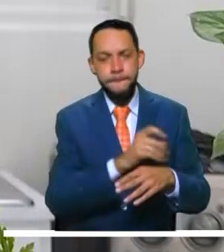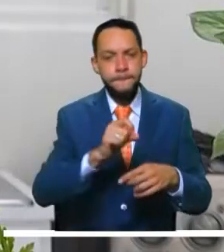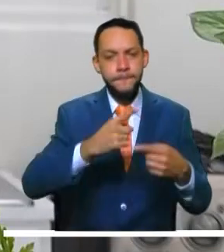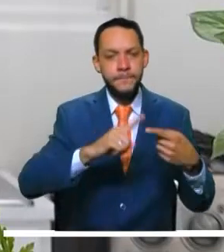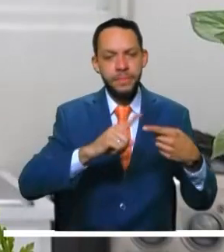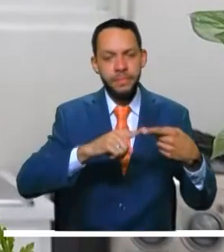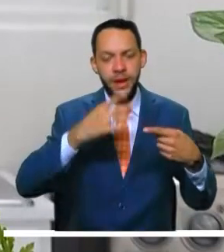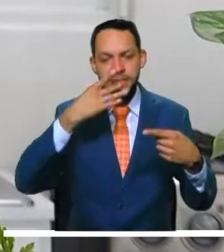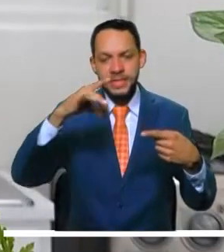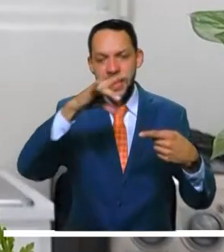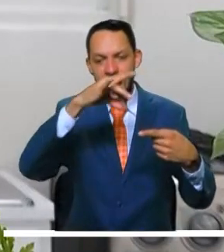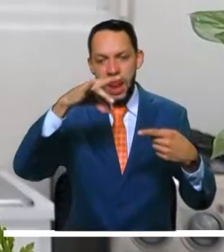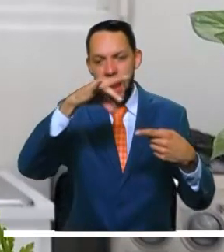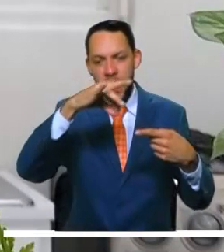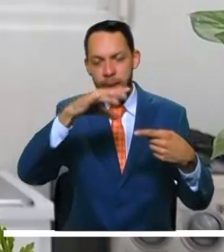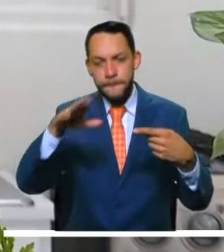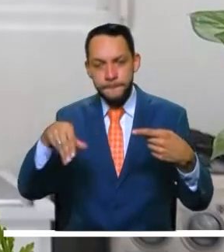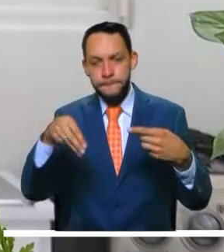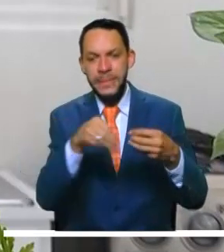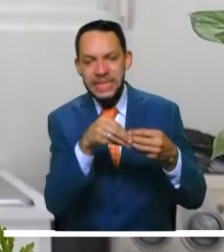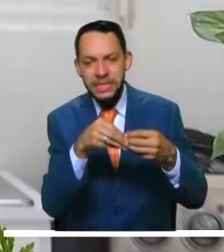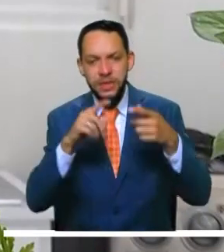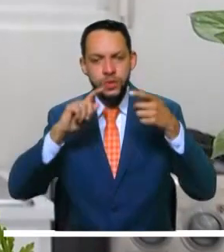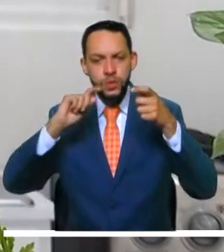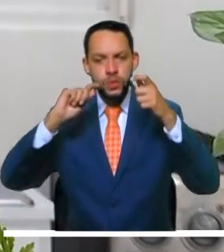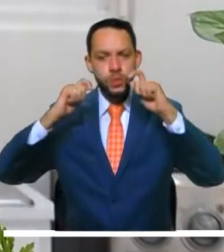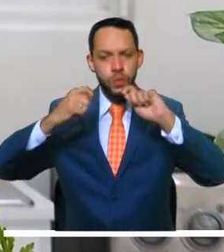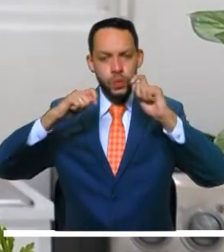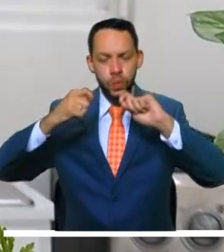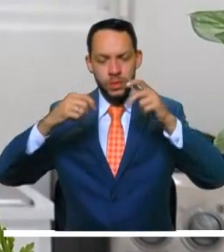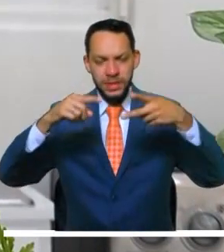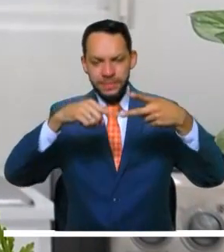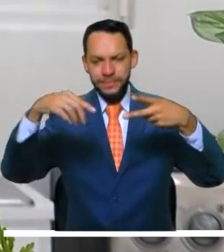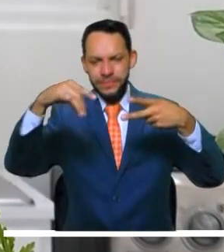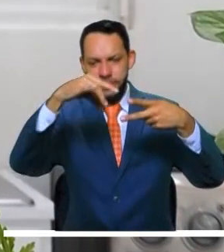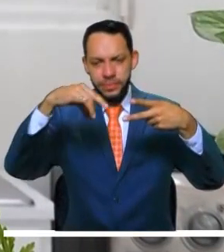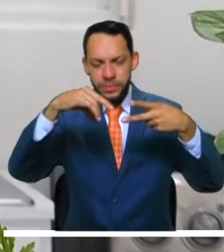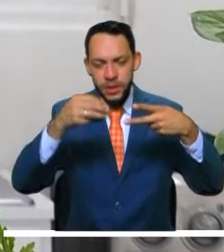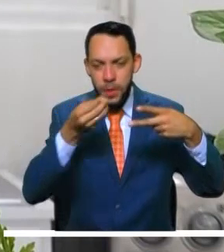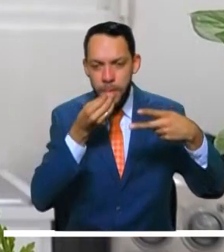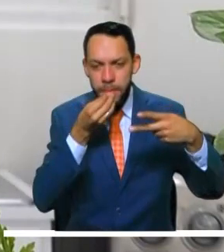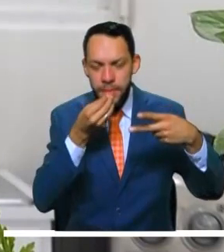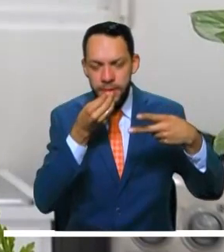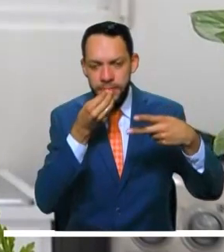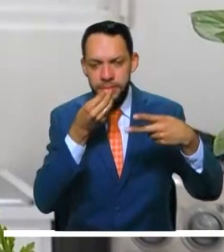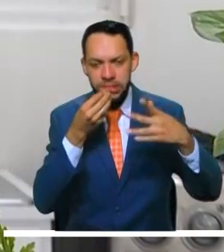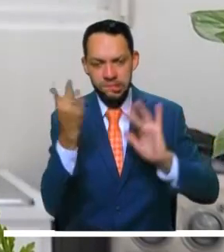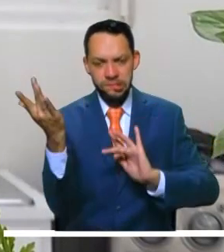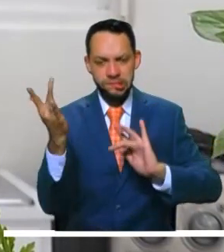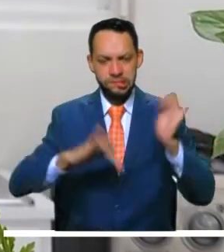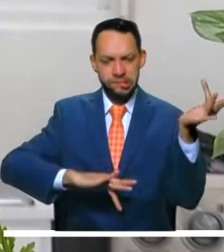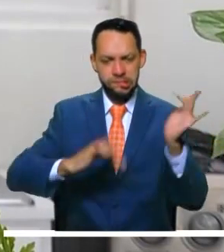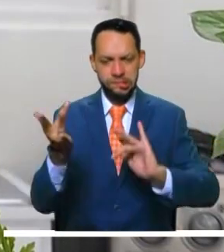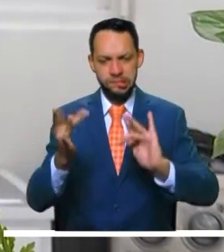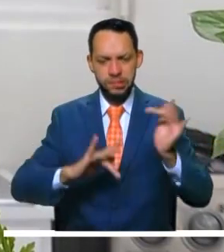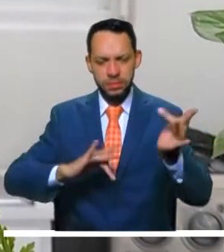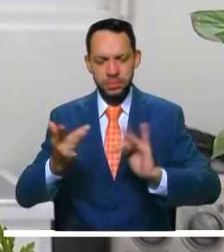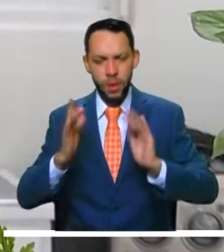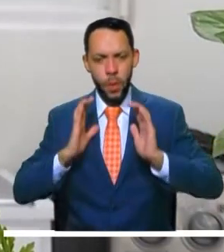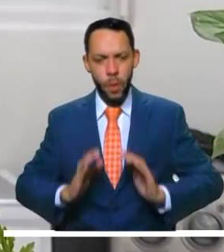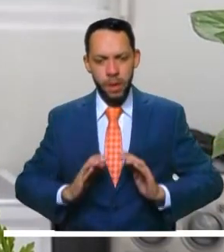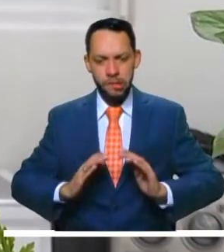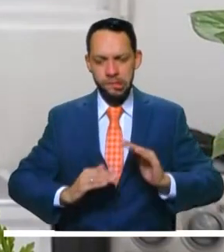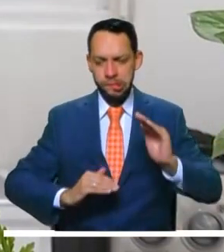de proteínas y demás, y le agrego al final un azúcar, se altera totalmente